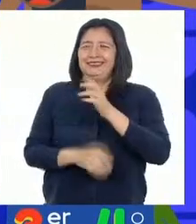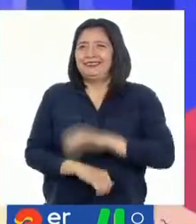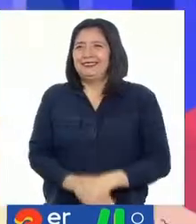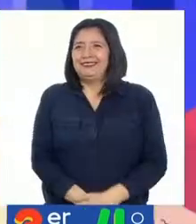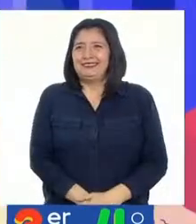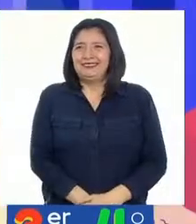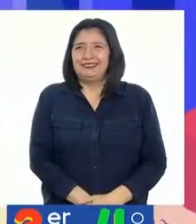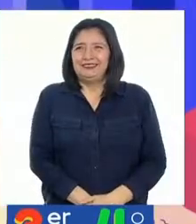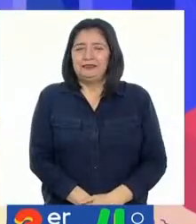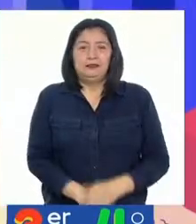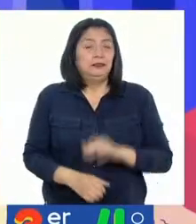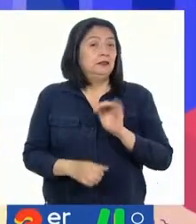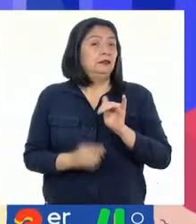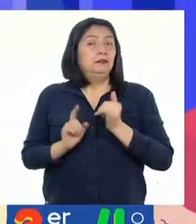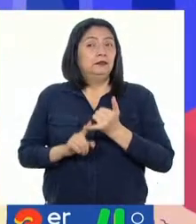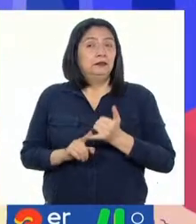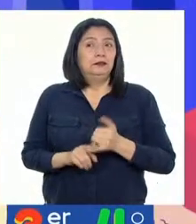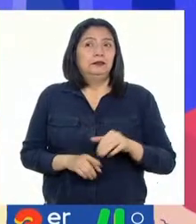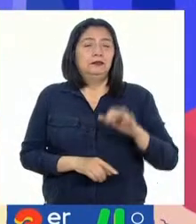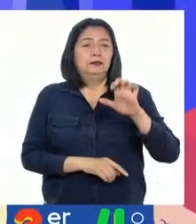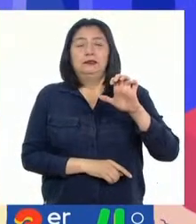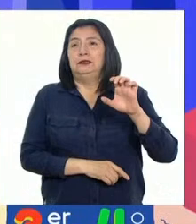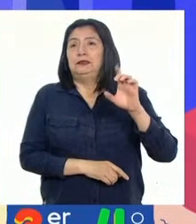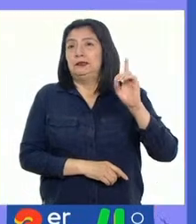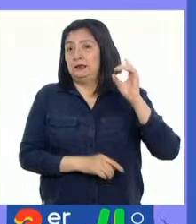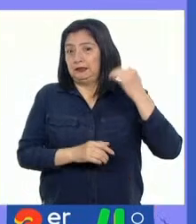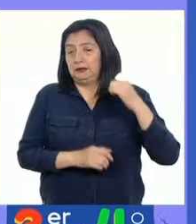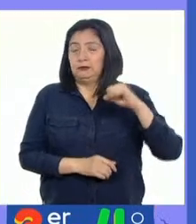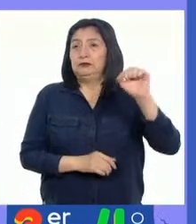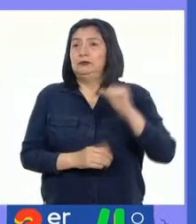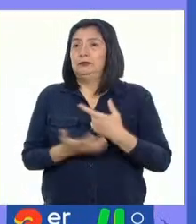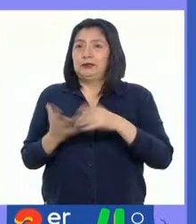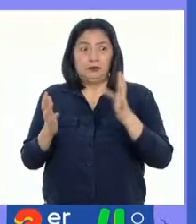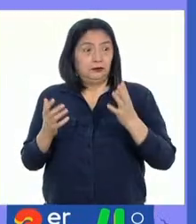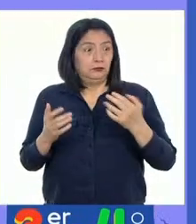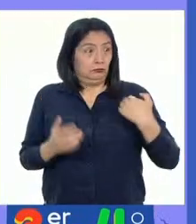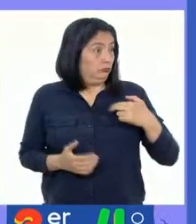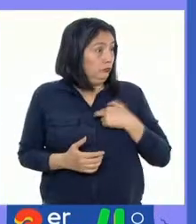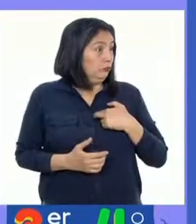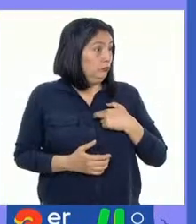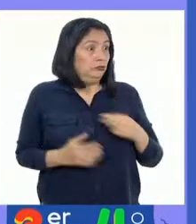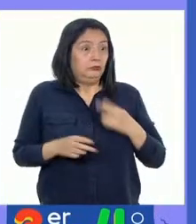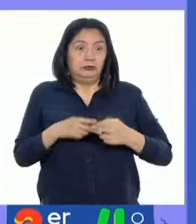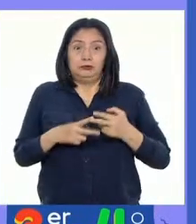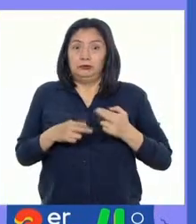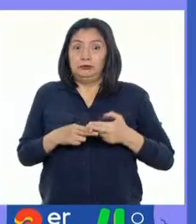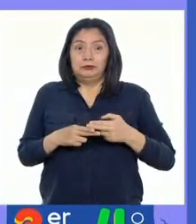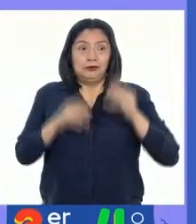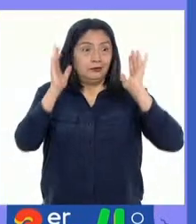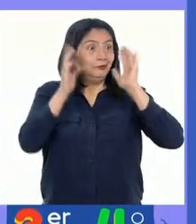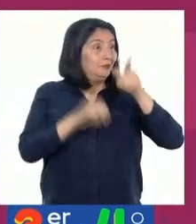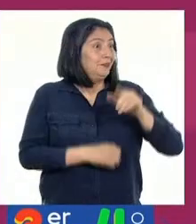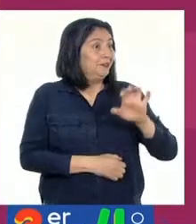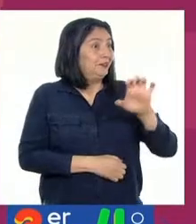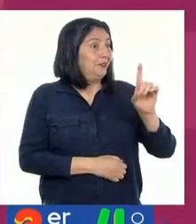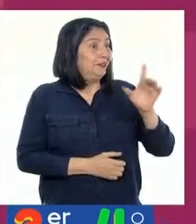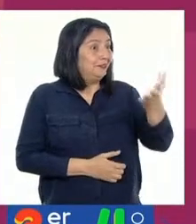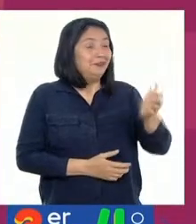ganamos! Y Edmundo y Viajerito. ¿Qué? ¿Estamos nominados? ¿Escuchaste,